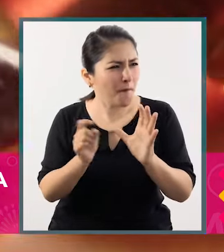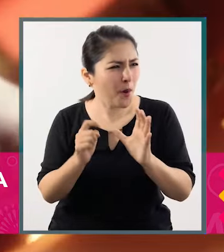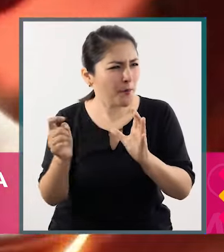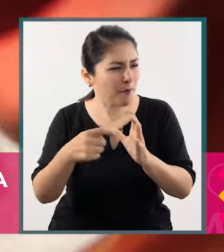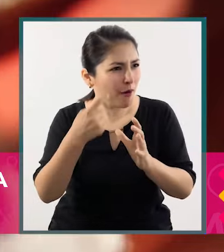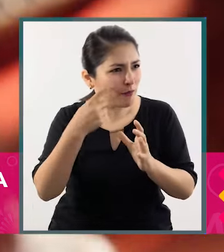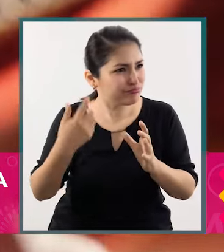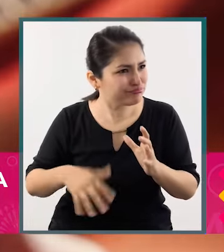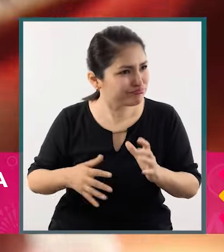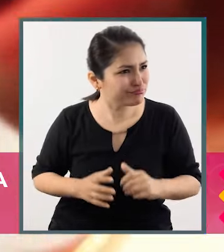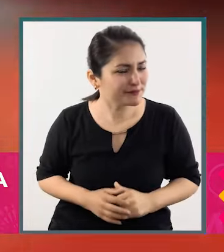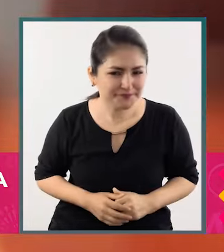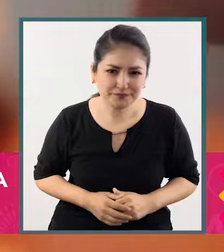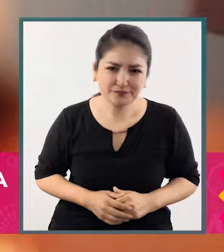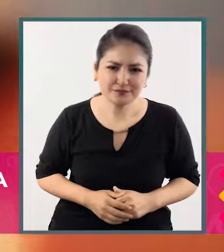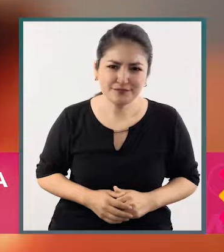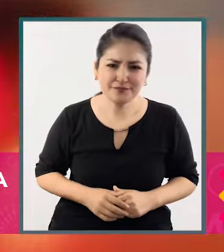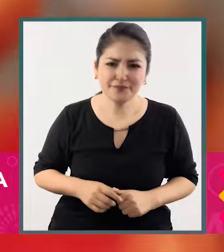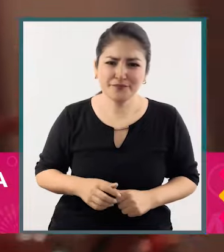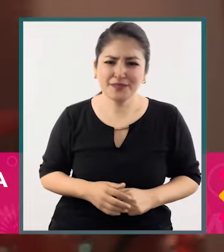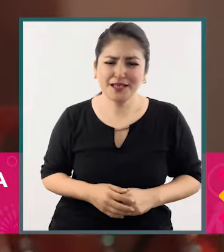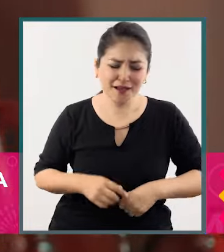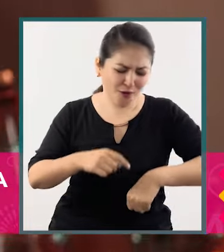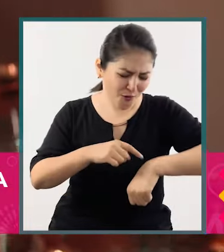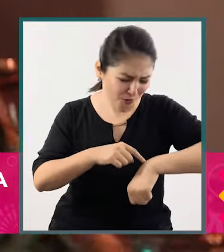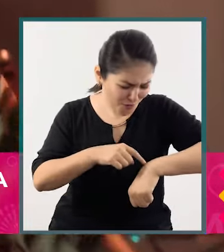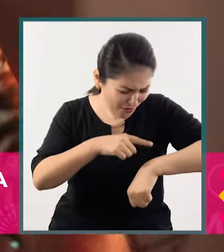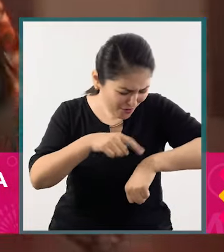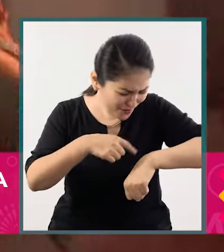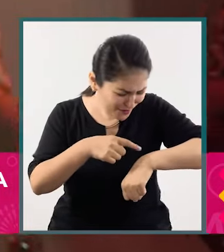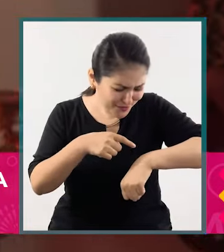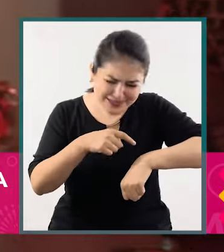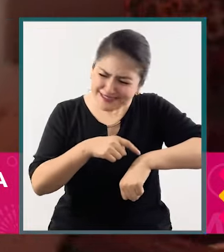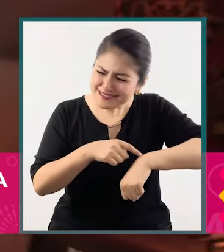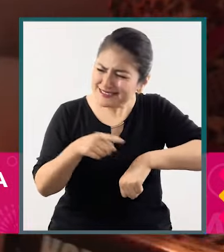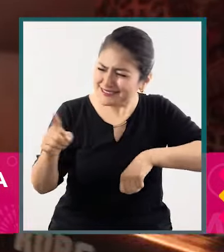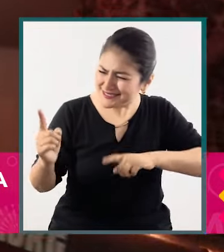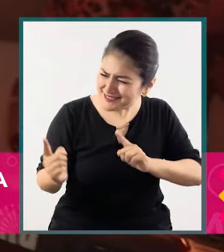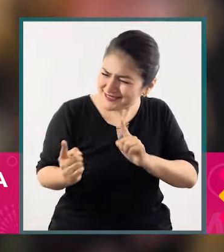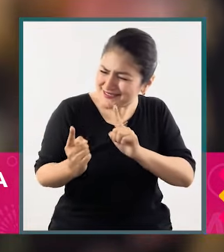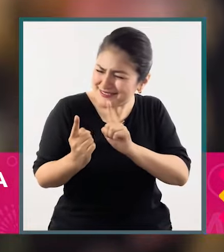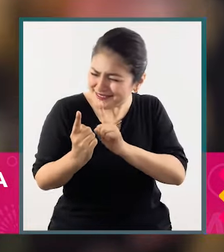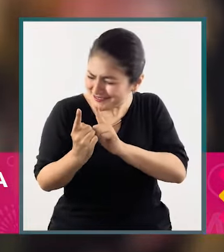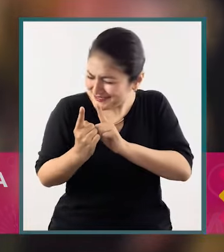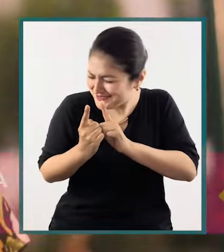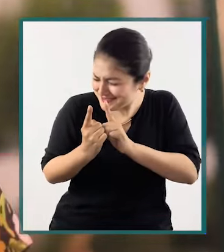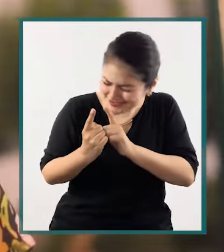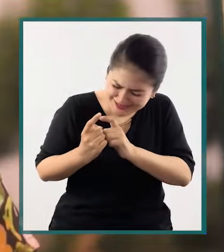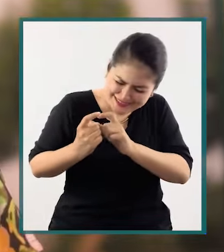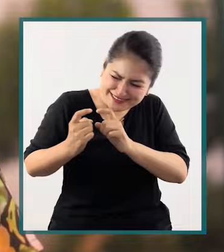lugares. La zona más linda, la paso contigo, sí.